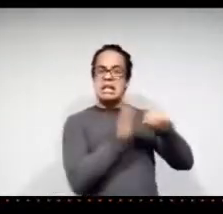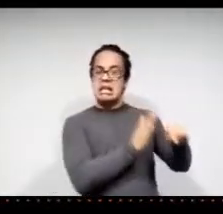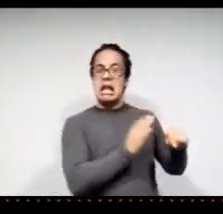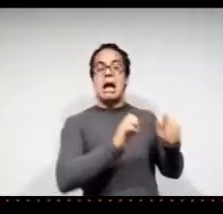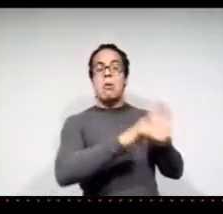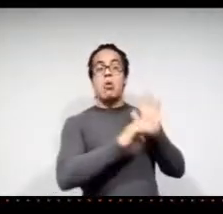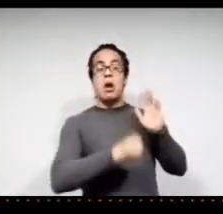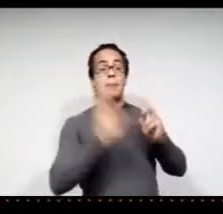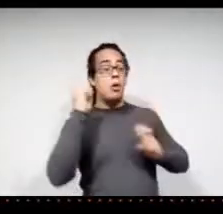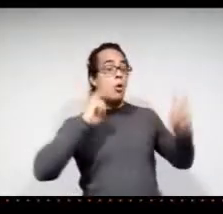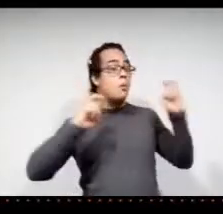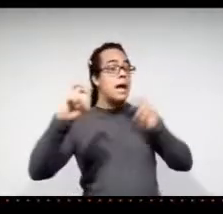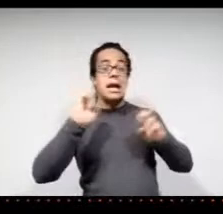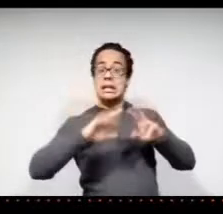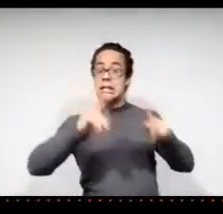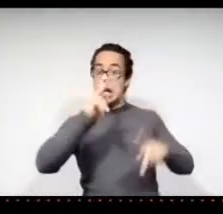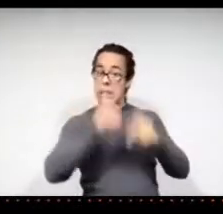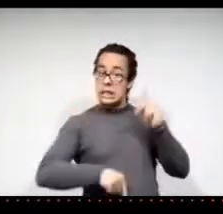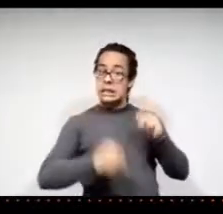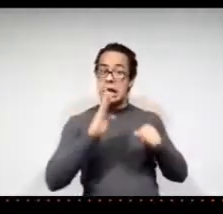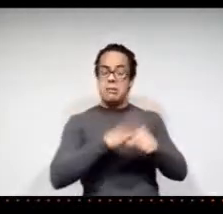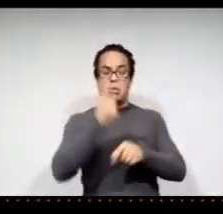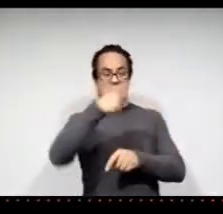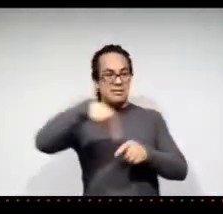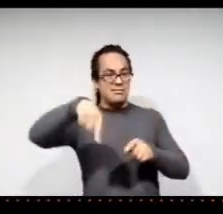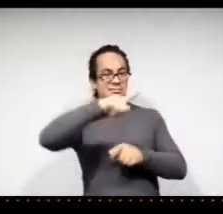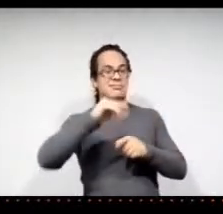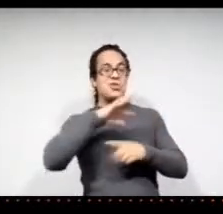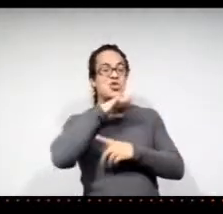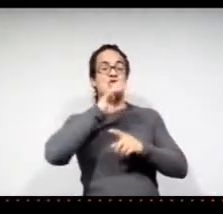de los viajes, reducir gastos y reducir la huella de carbono.